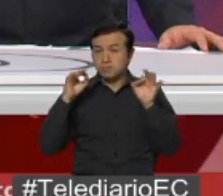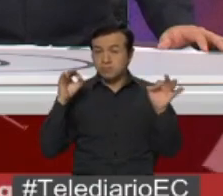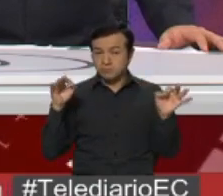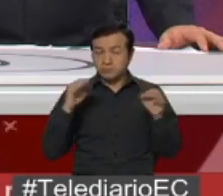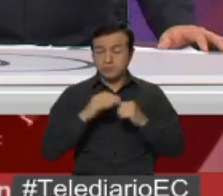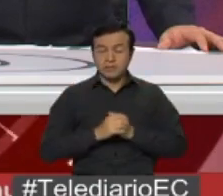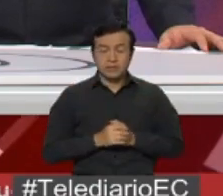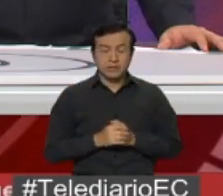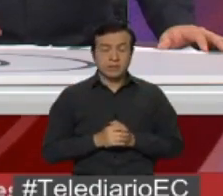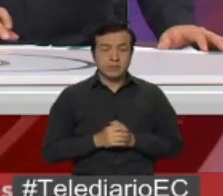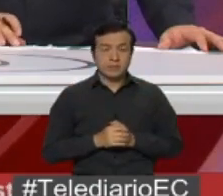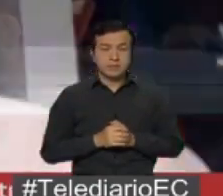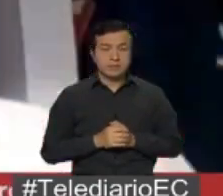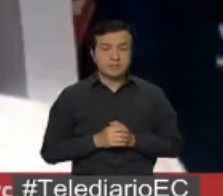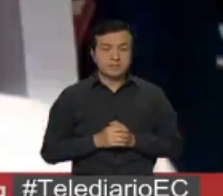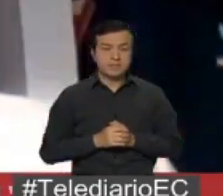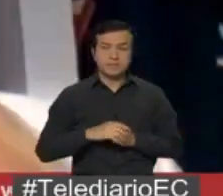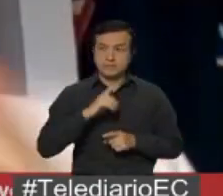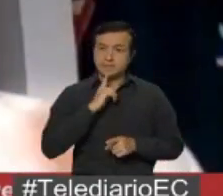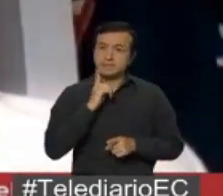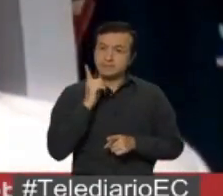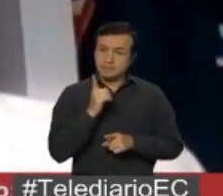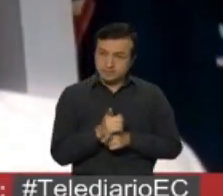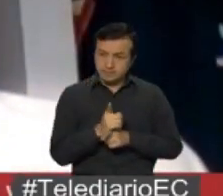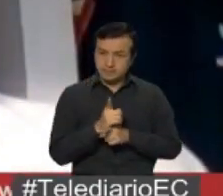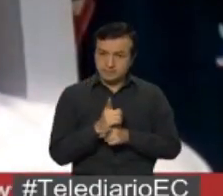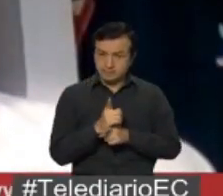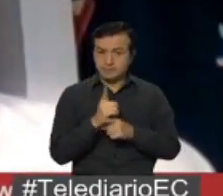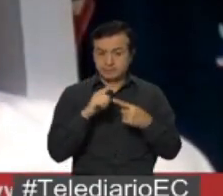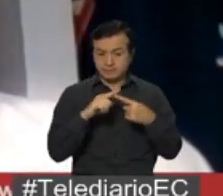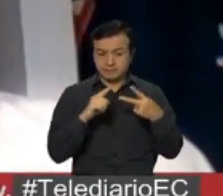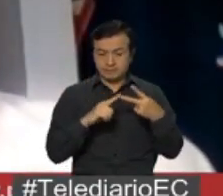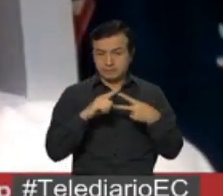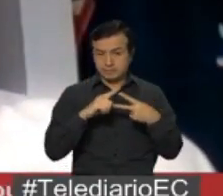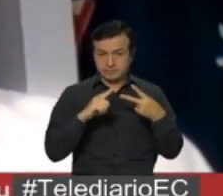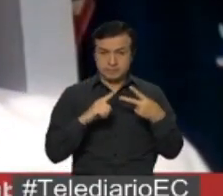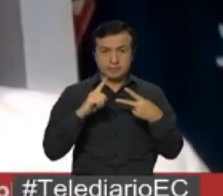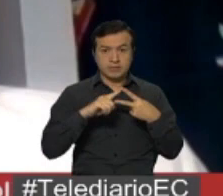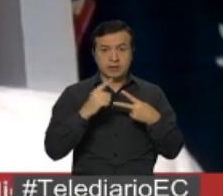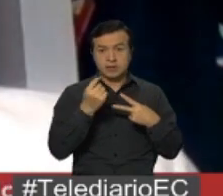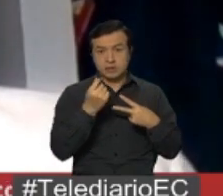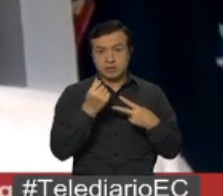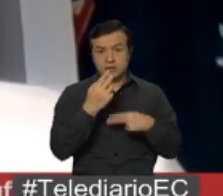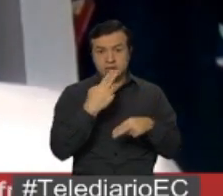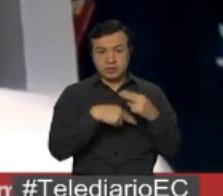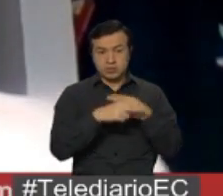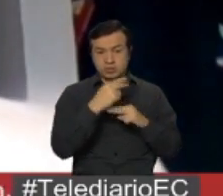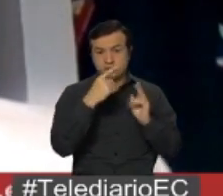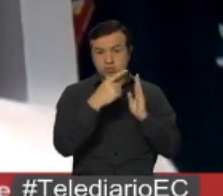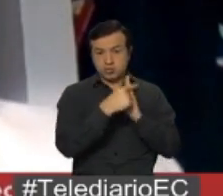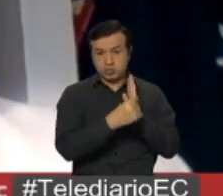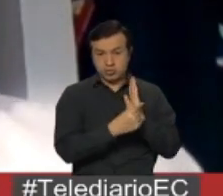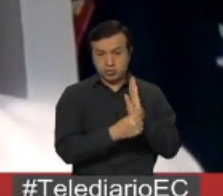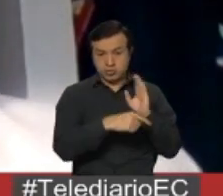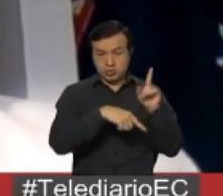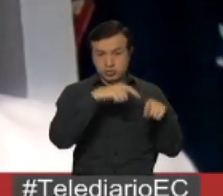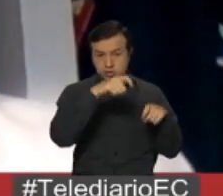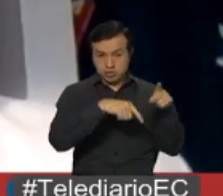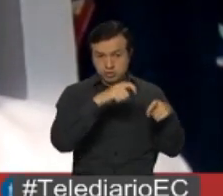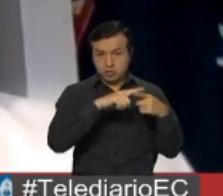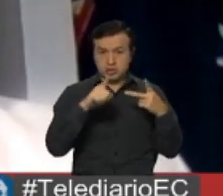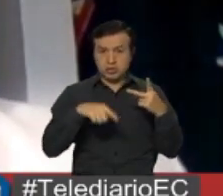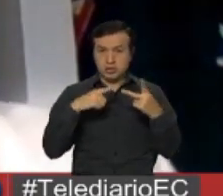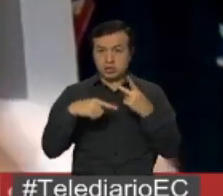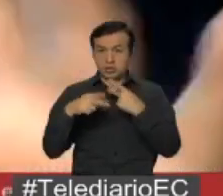en realidad hay que ver esto desde dos lados el sector financiero popular y solidario y el sector de la economía popular